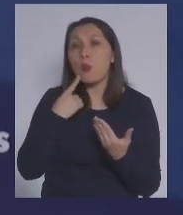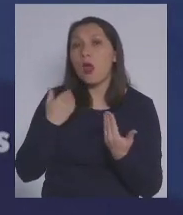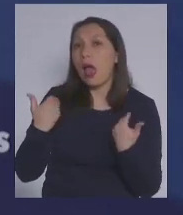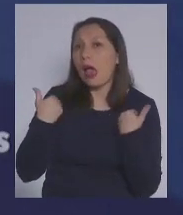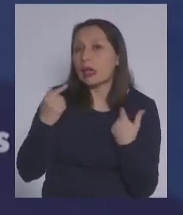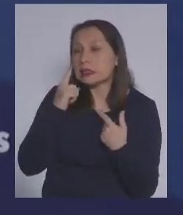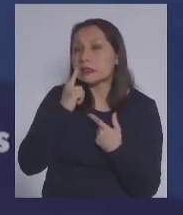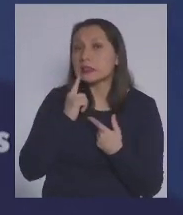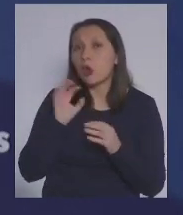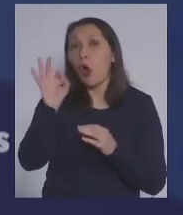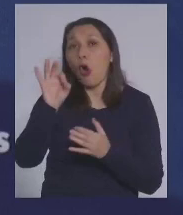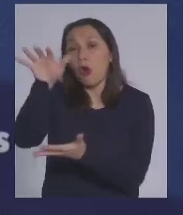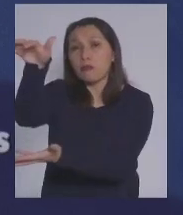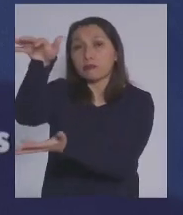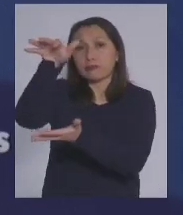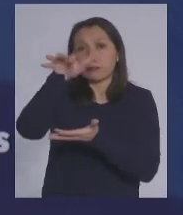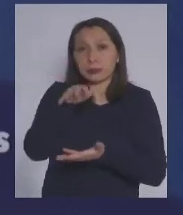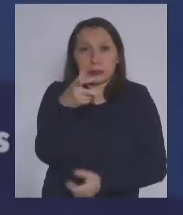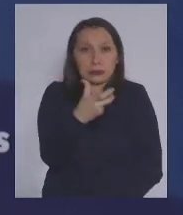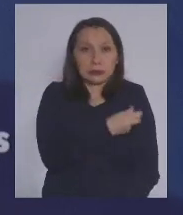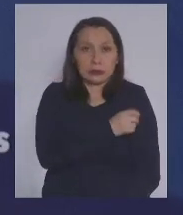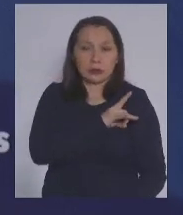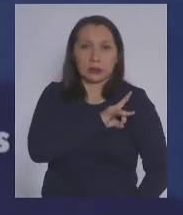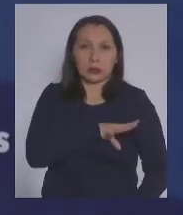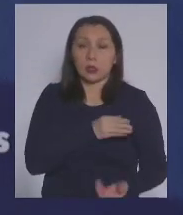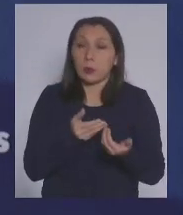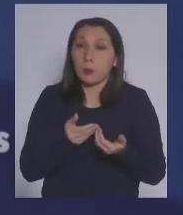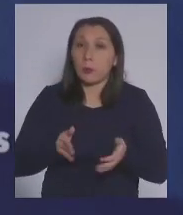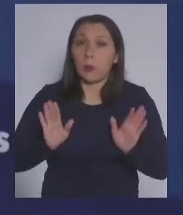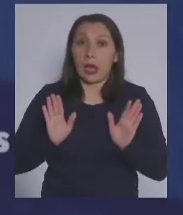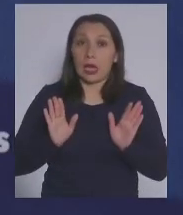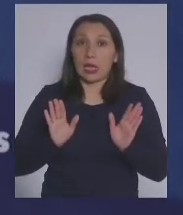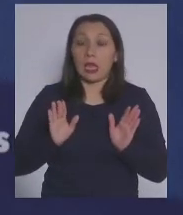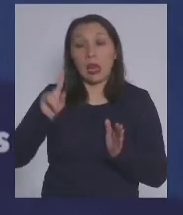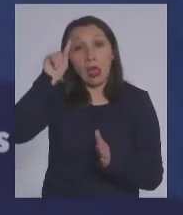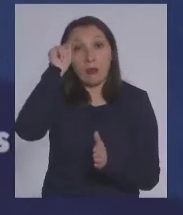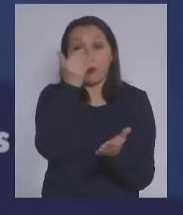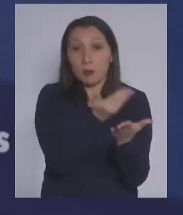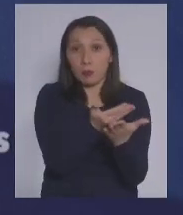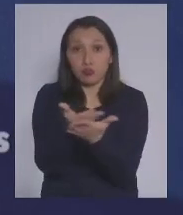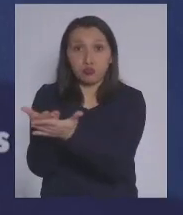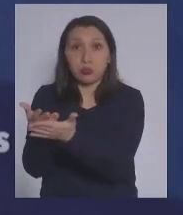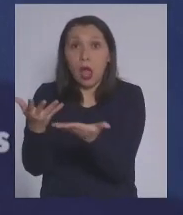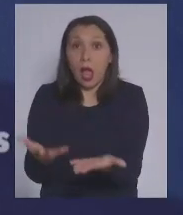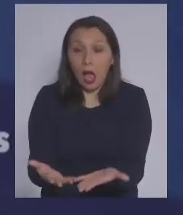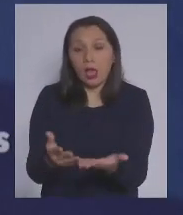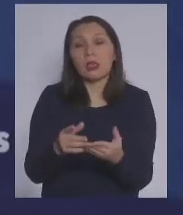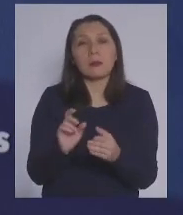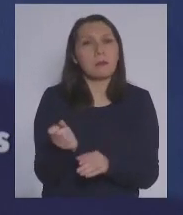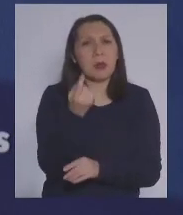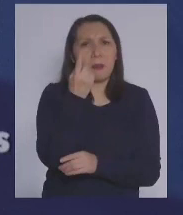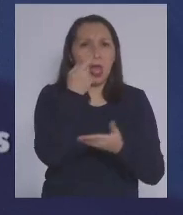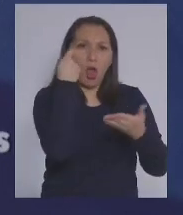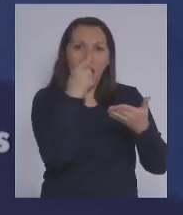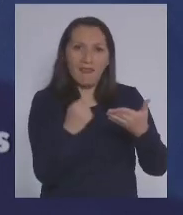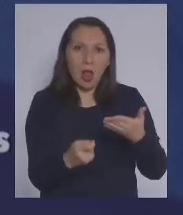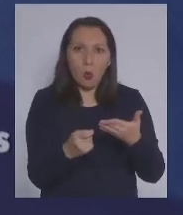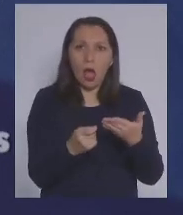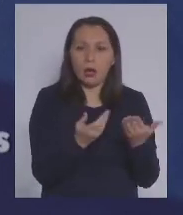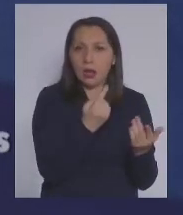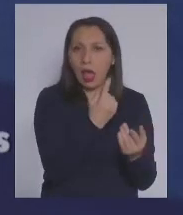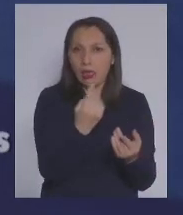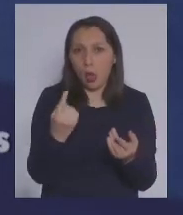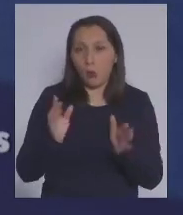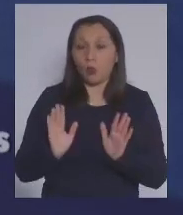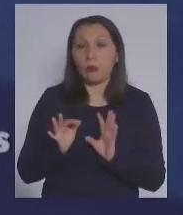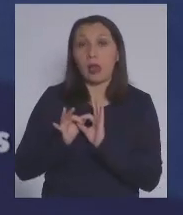traer vacunas a chile por lo tanto cualquier de las propuestas que existan será evaluada en su mérito y